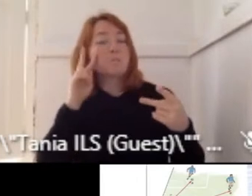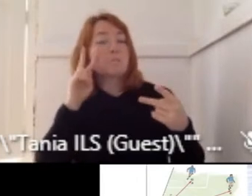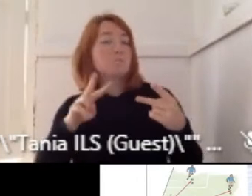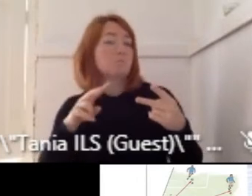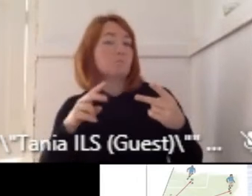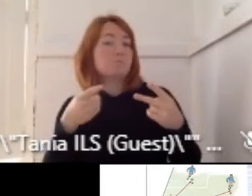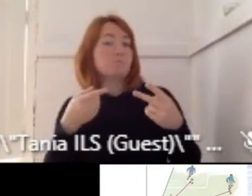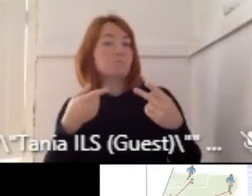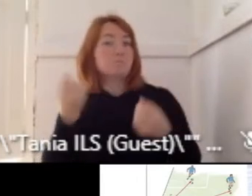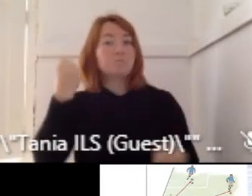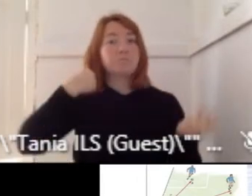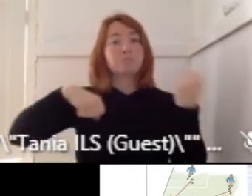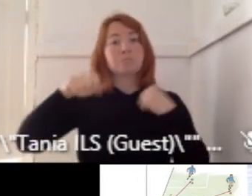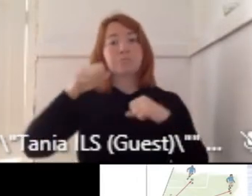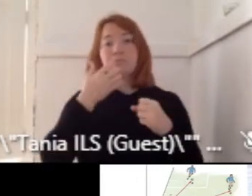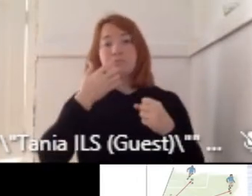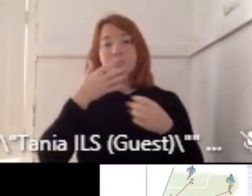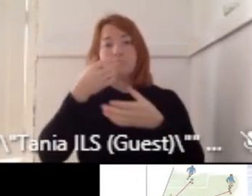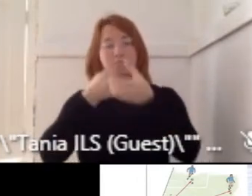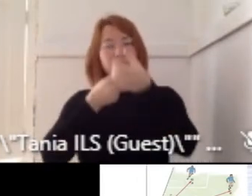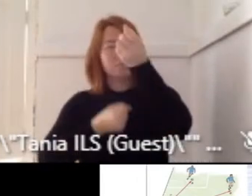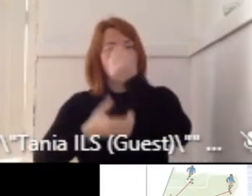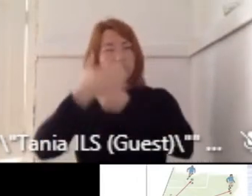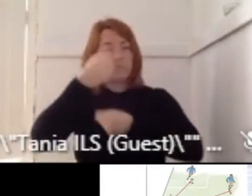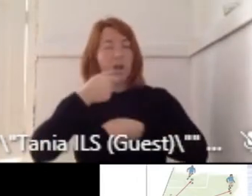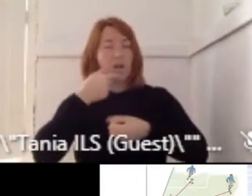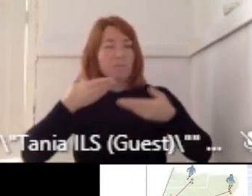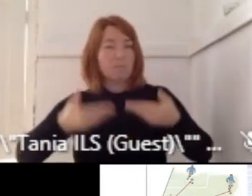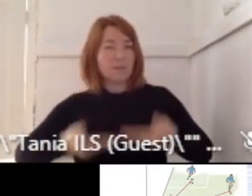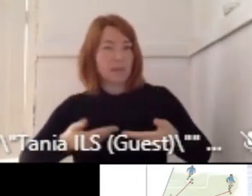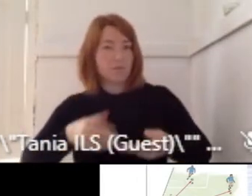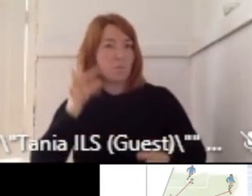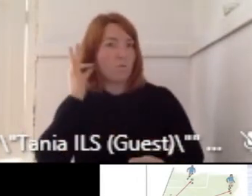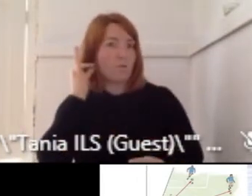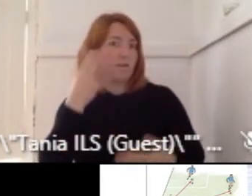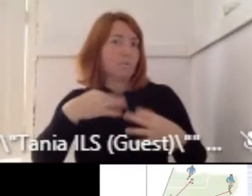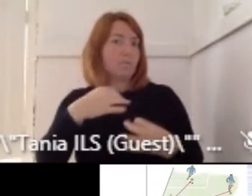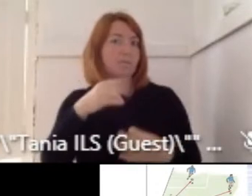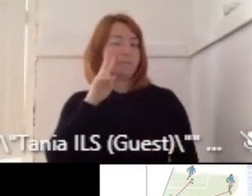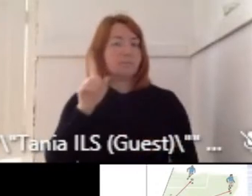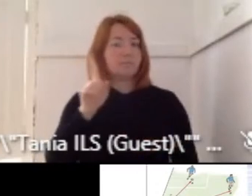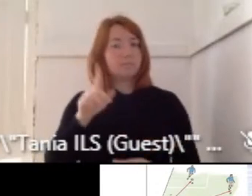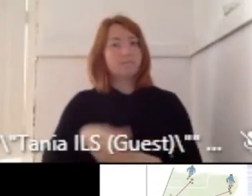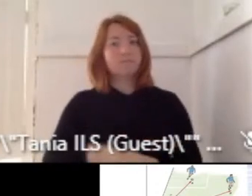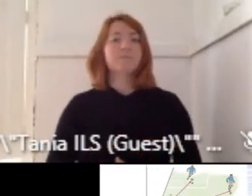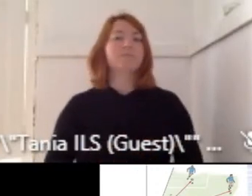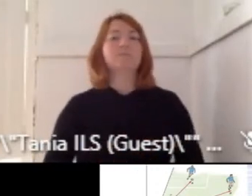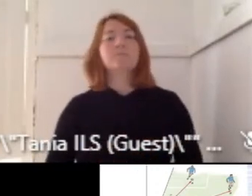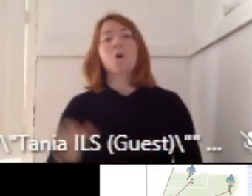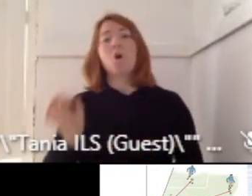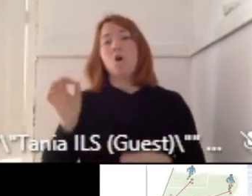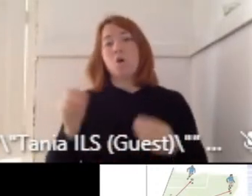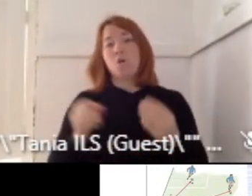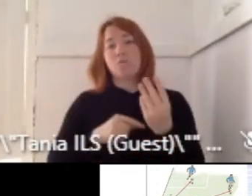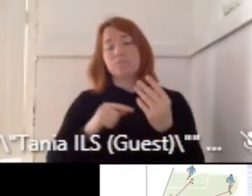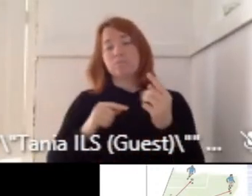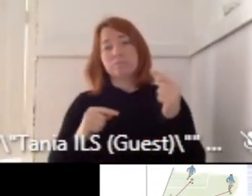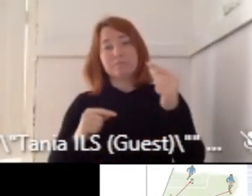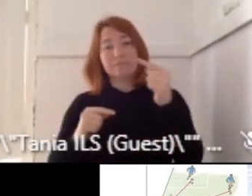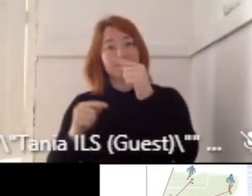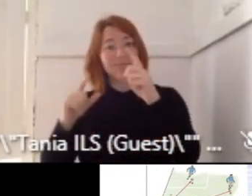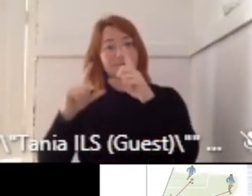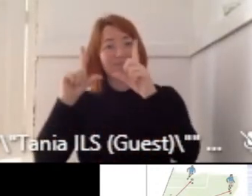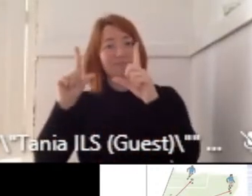operaria levantando una atropelladora. En este libro de física de Sherwood and Jewett encontramos a un chico haciendo las labores del